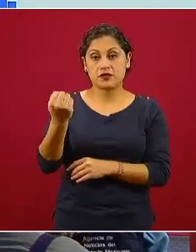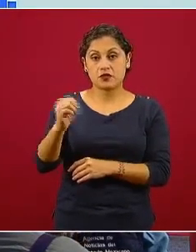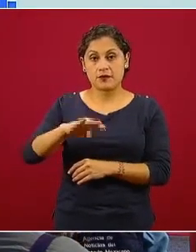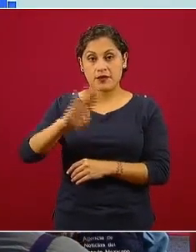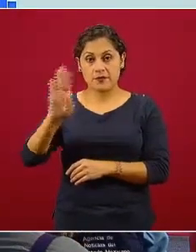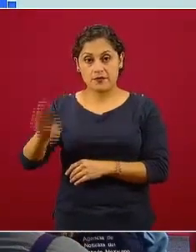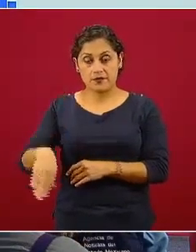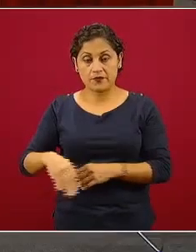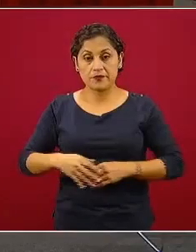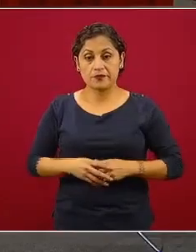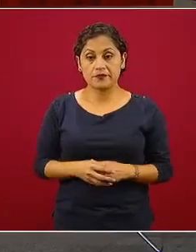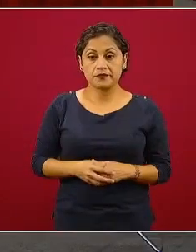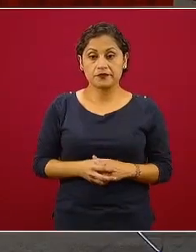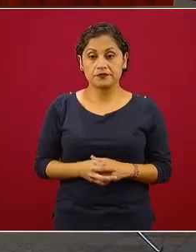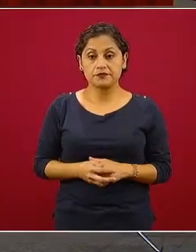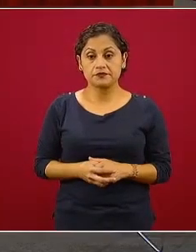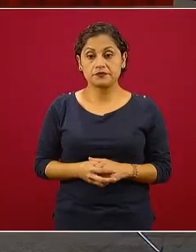defunciones.